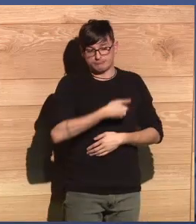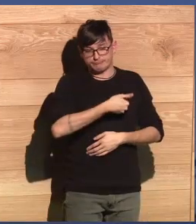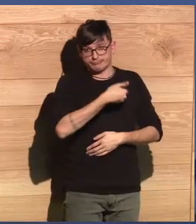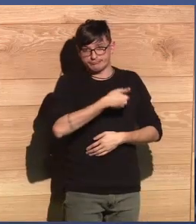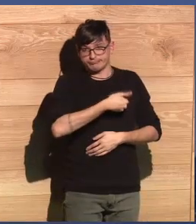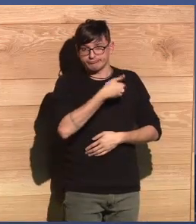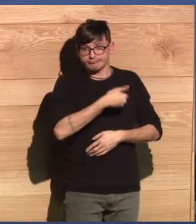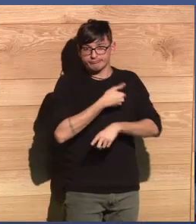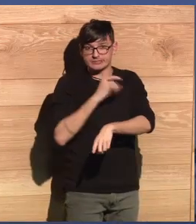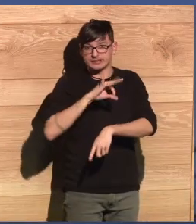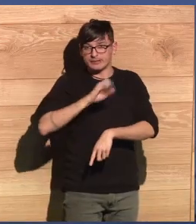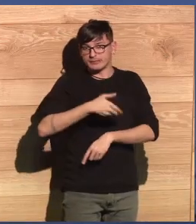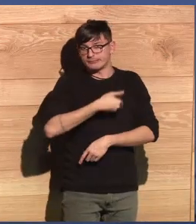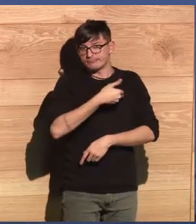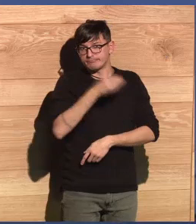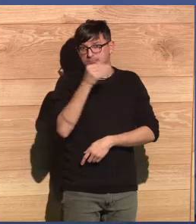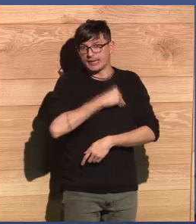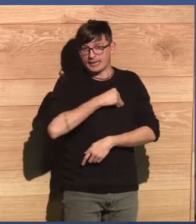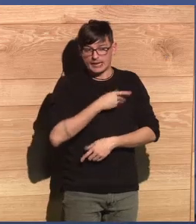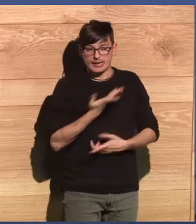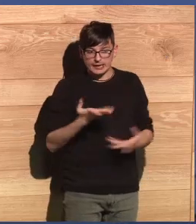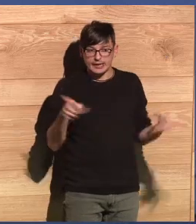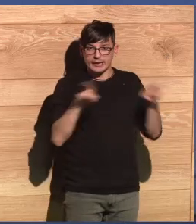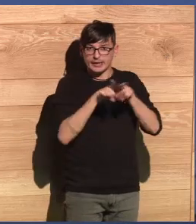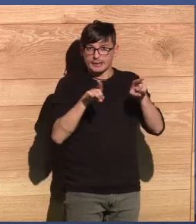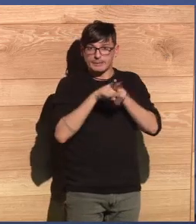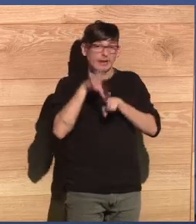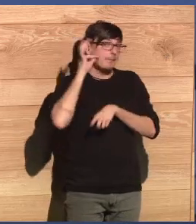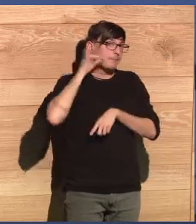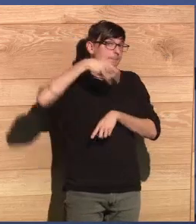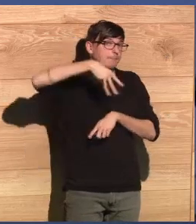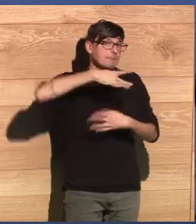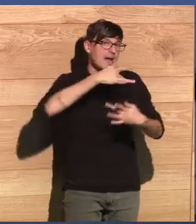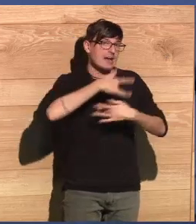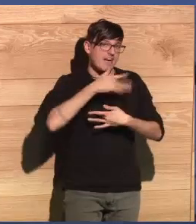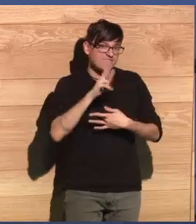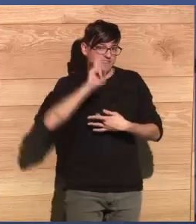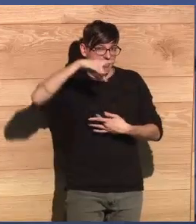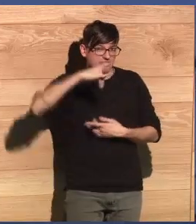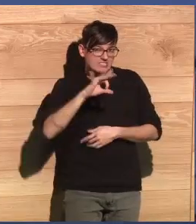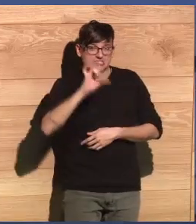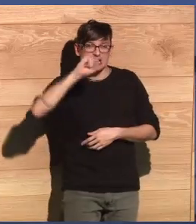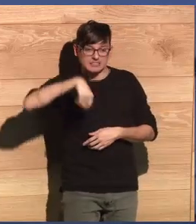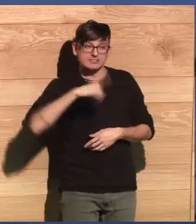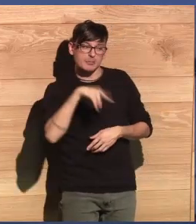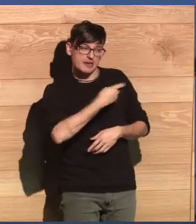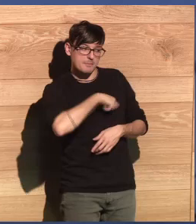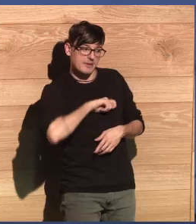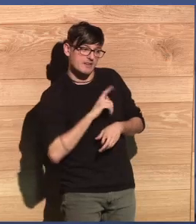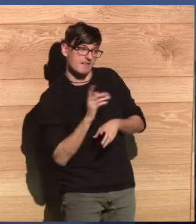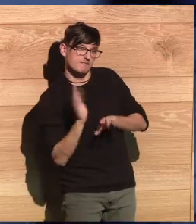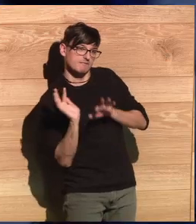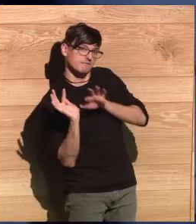se moría de pena. Menos mal que su hermana María Francisca también iba a viajar a España para casarse con un hermano del rey